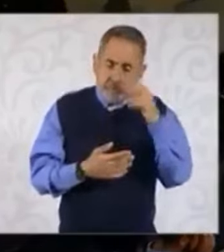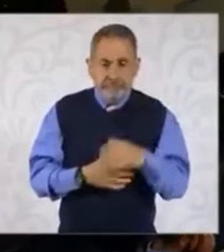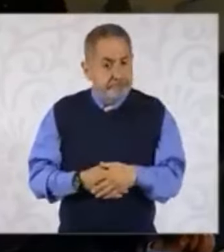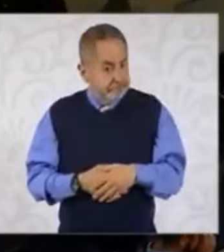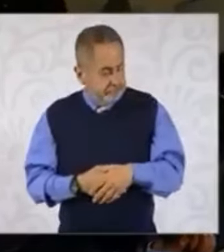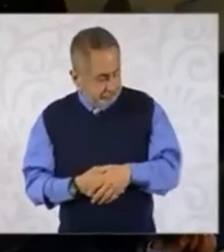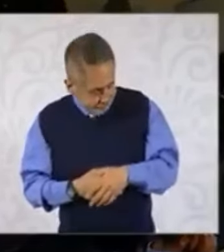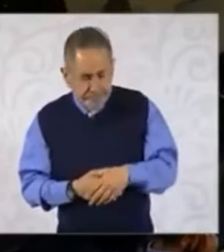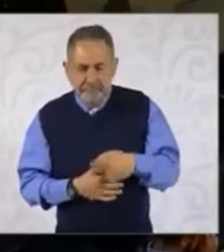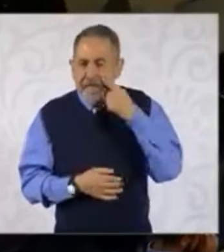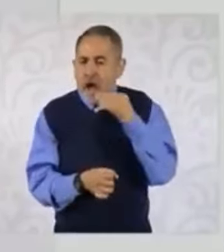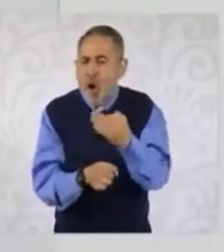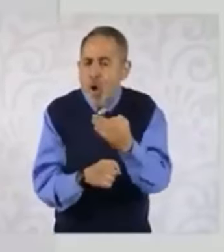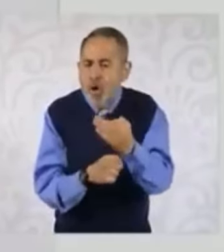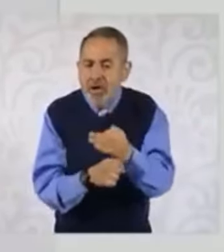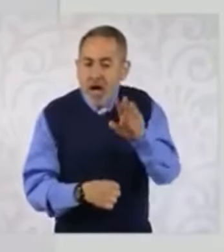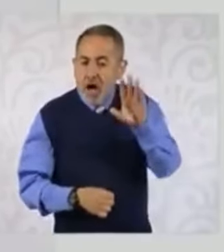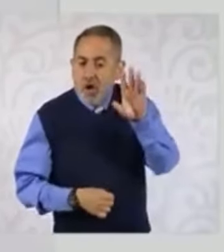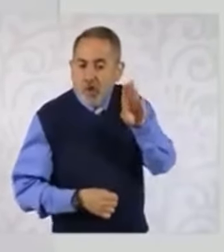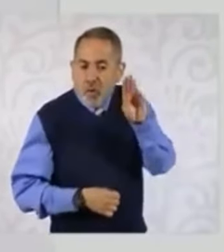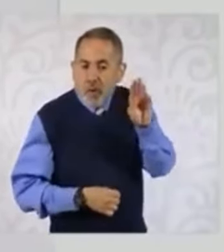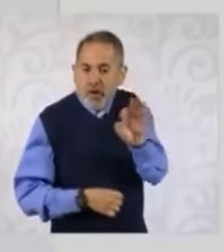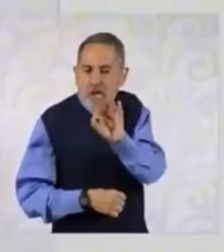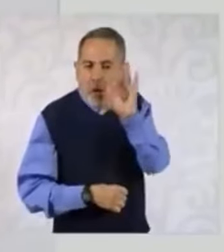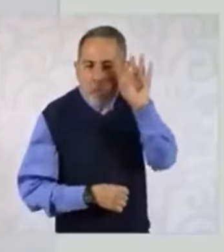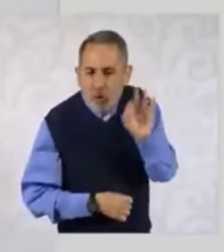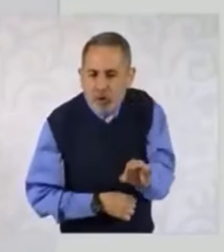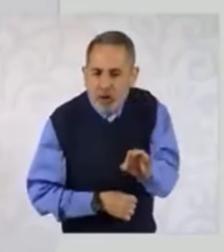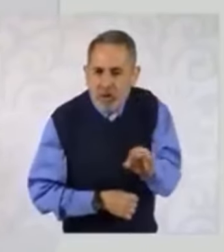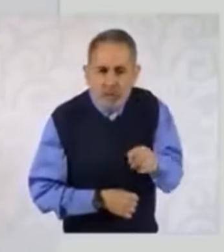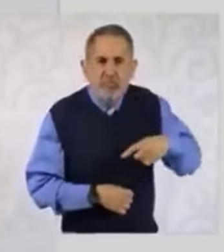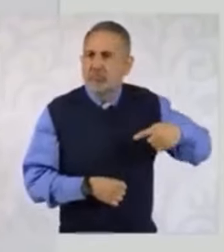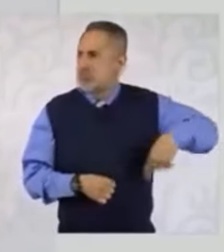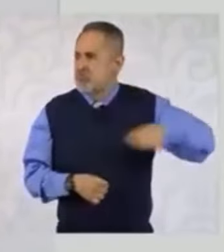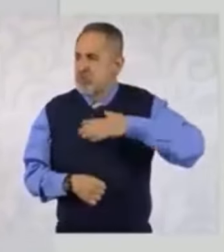del 90% la Rosario Castellanos es su primera opción.